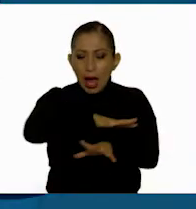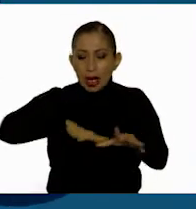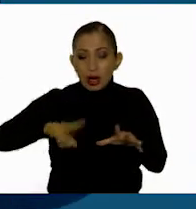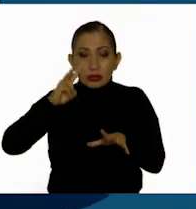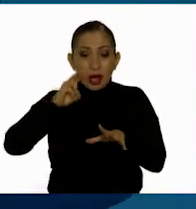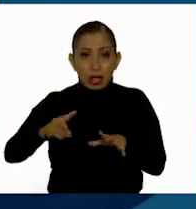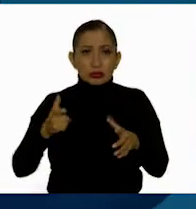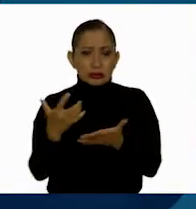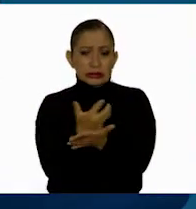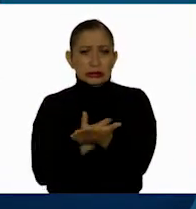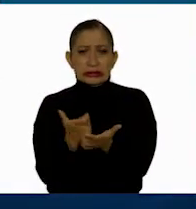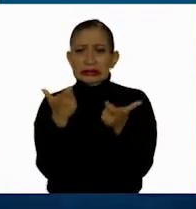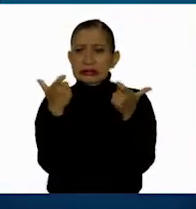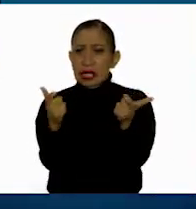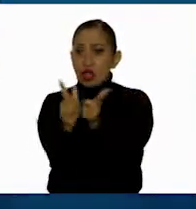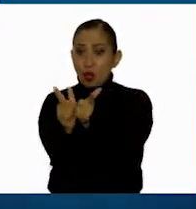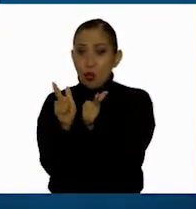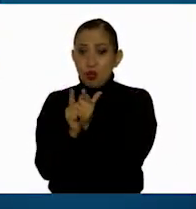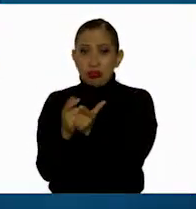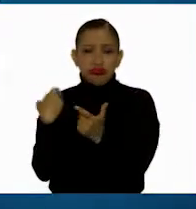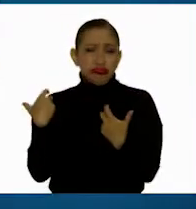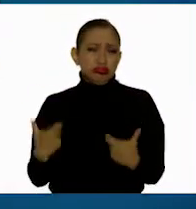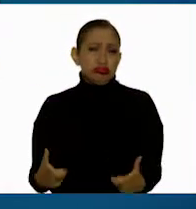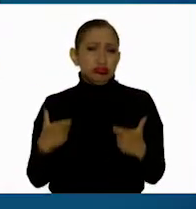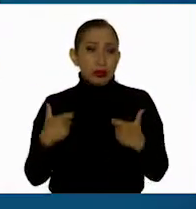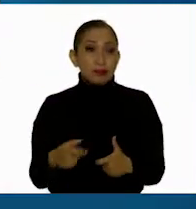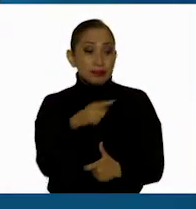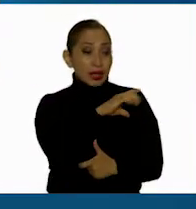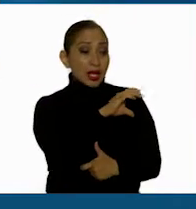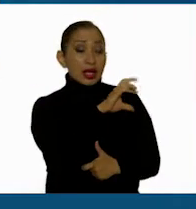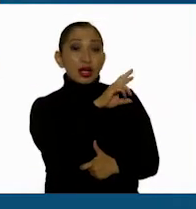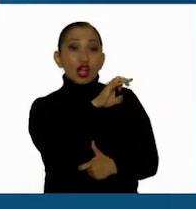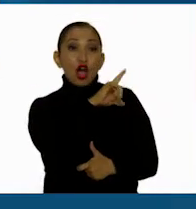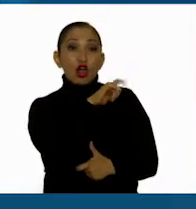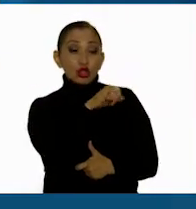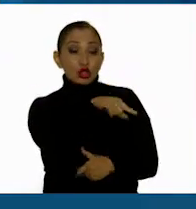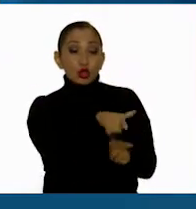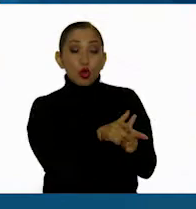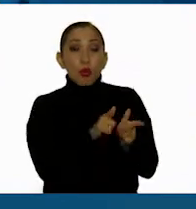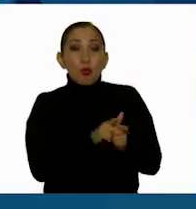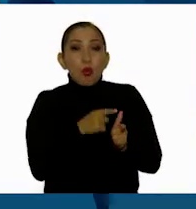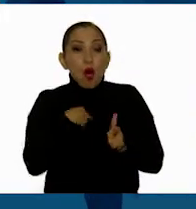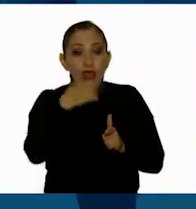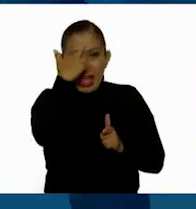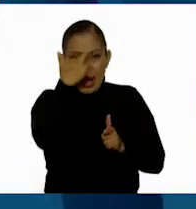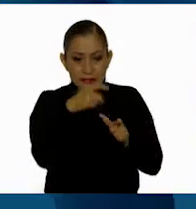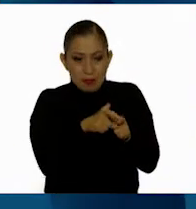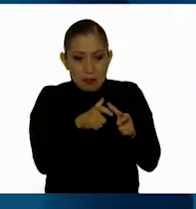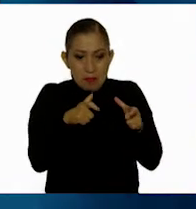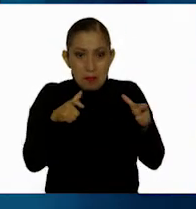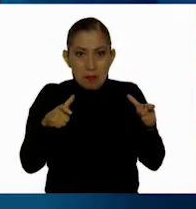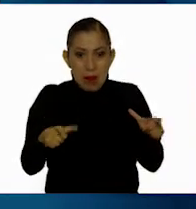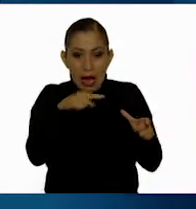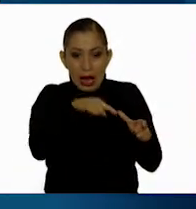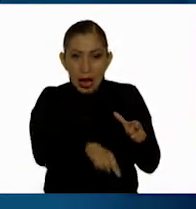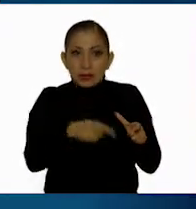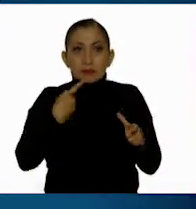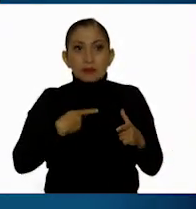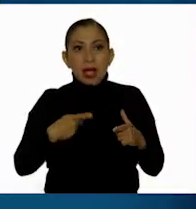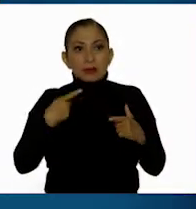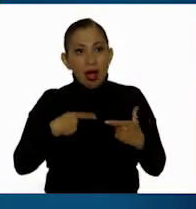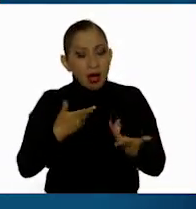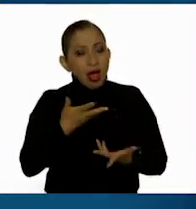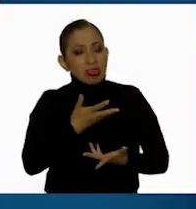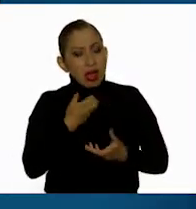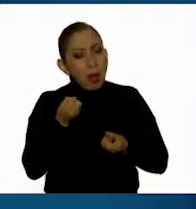grandes fortunas y fuertes grupos de poder. Los criollos son uno de los grupos raciales mayoritarios, súbditos con